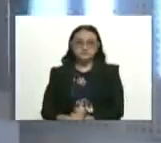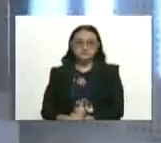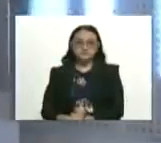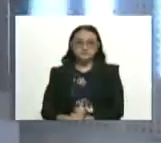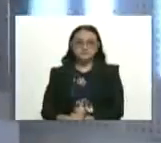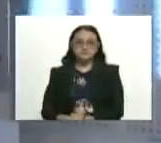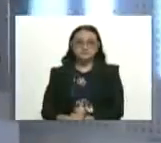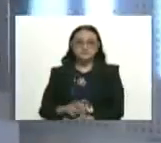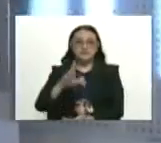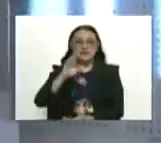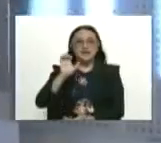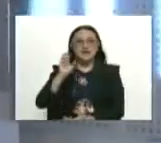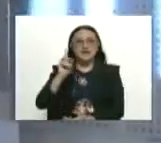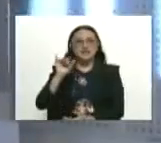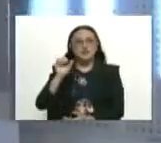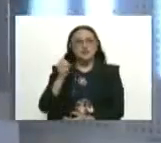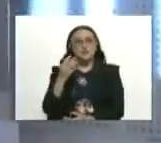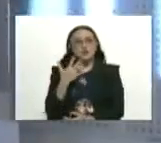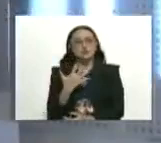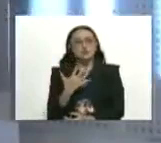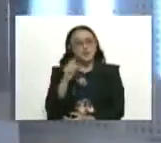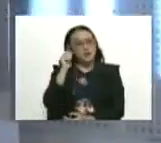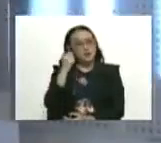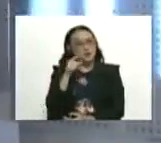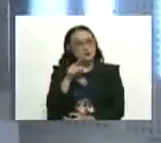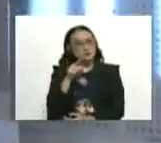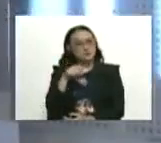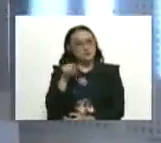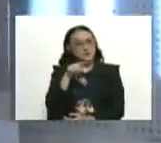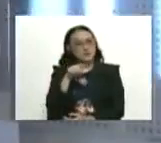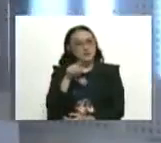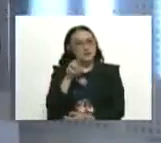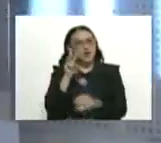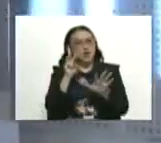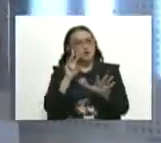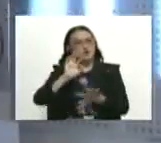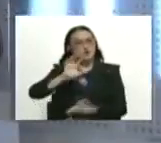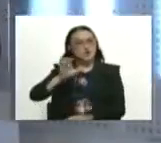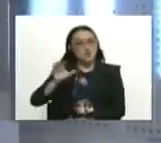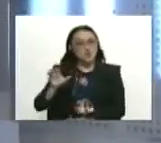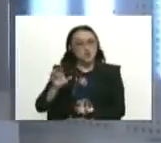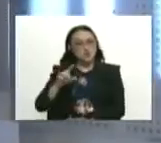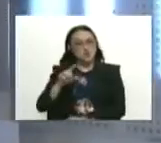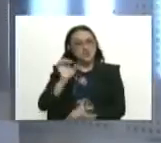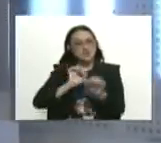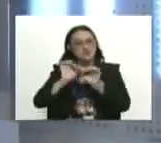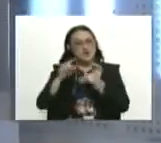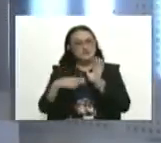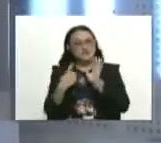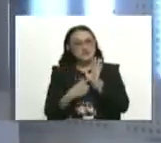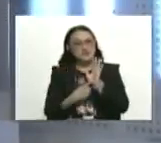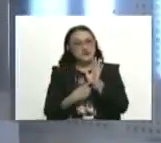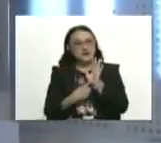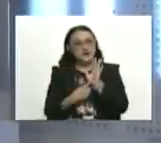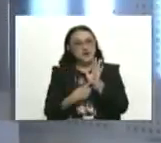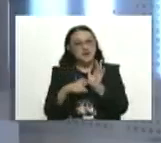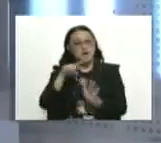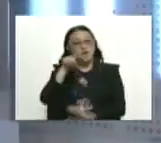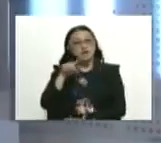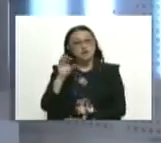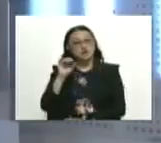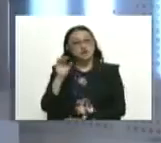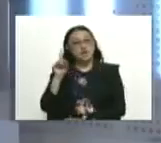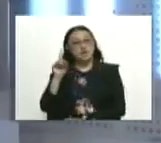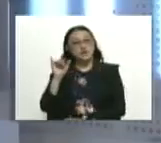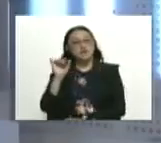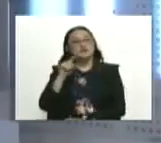La Red número 5, recuerden ustedes que son 8 regiones estratégicas de defensa integral. ¿Qué agrupan estas Red? A las SODI, que son las zonas